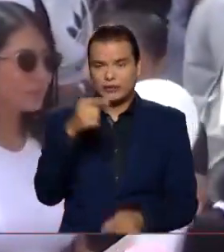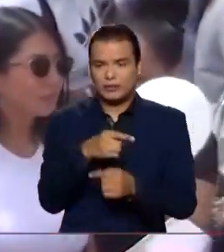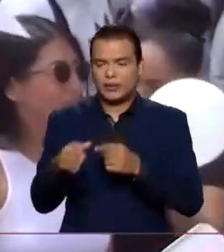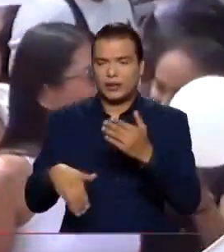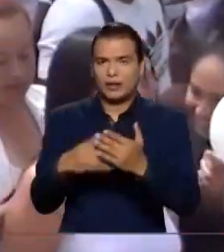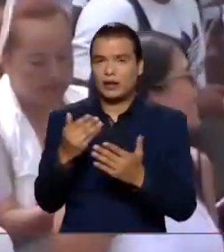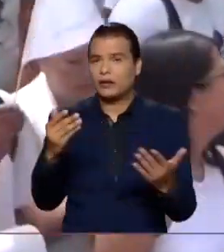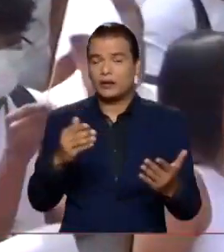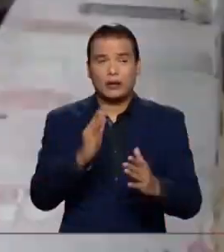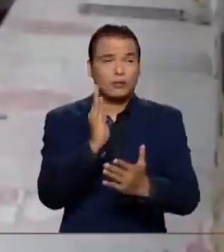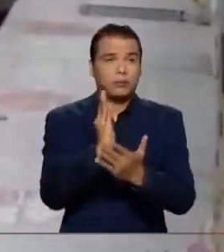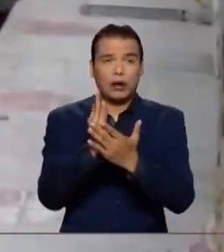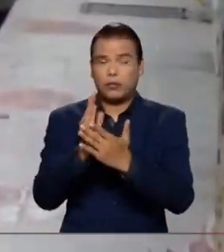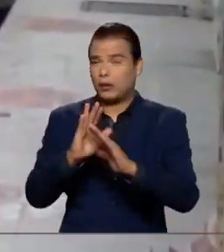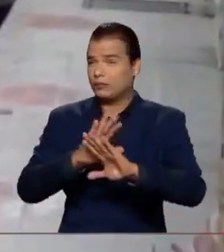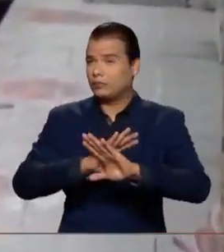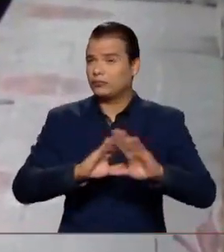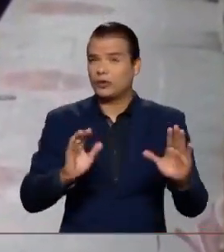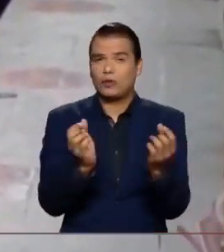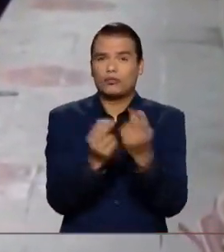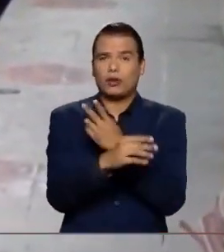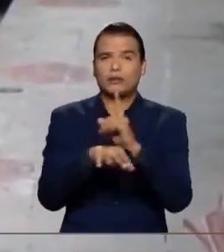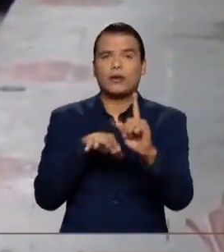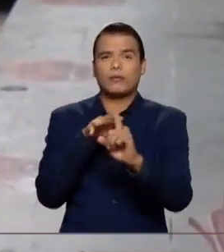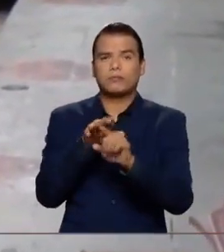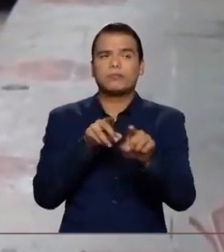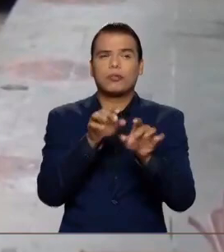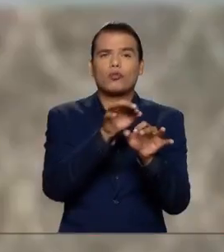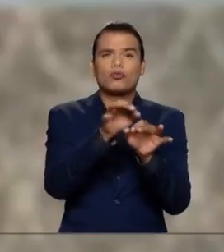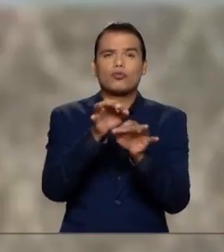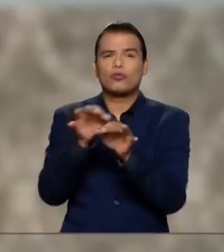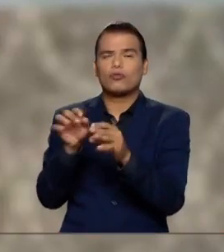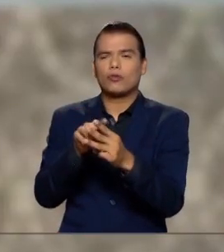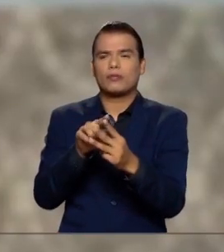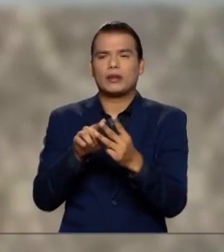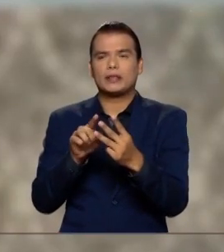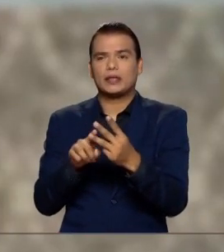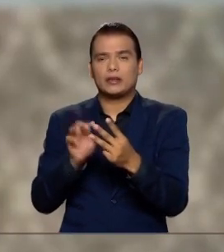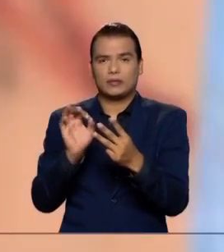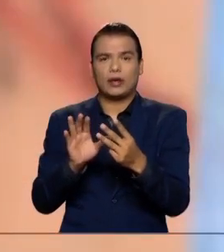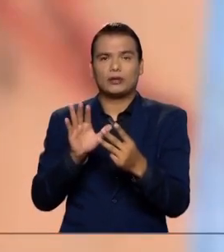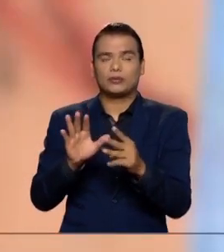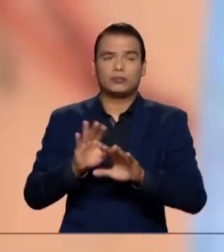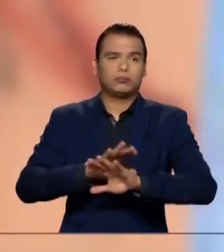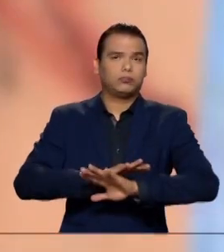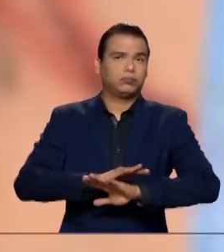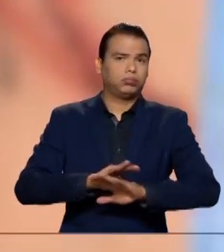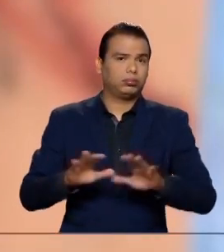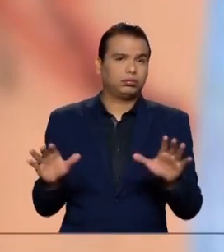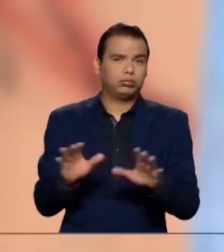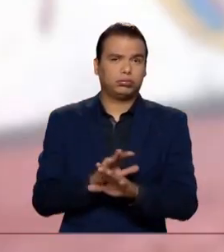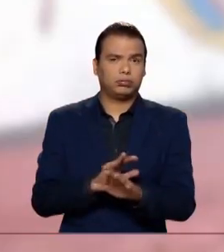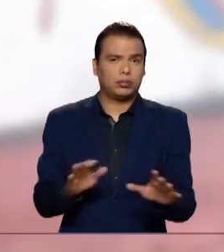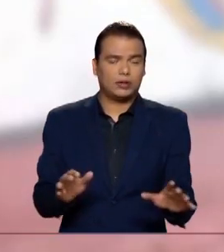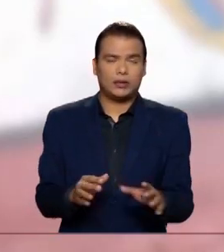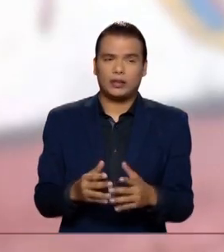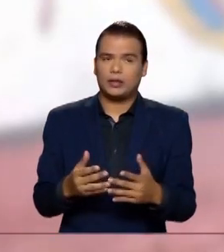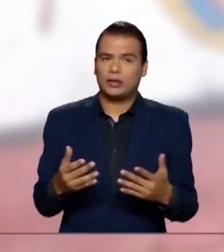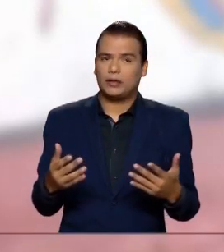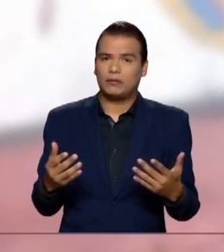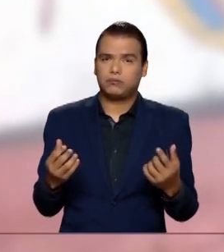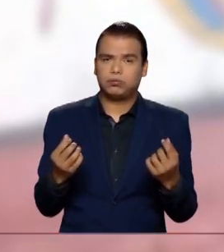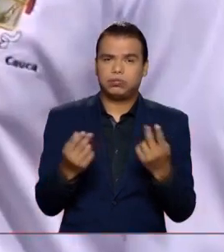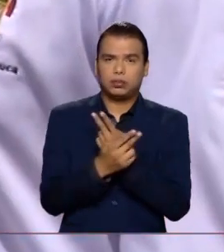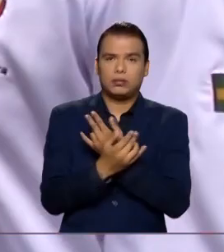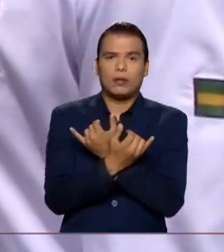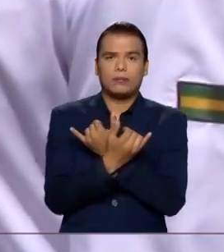robado la calma en El Bordo, Timbío, Toribío y Santander de Quilichao, donde además aparecieron grafitis alusivos a las disidencias